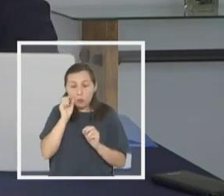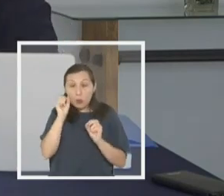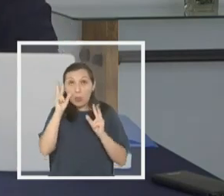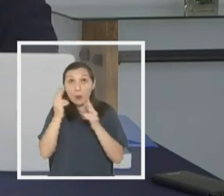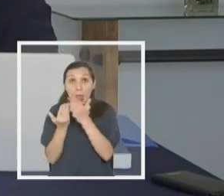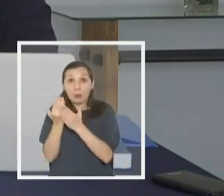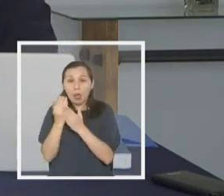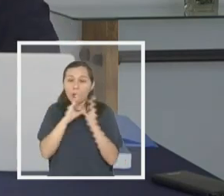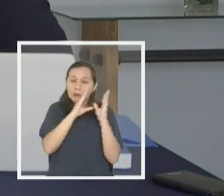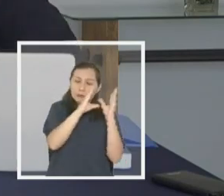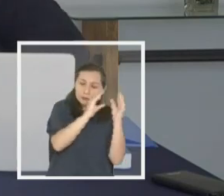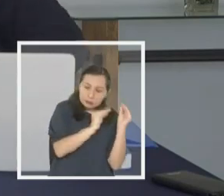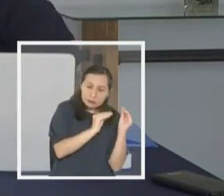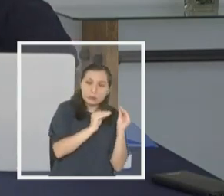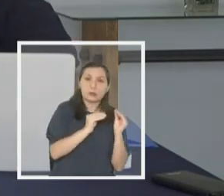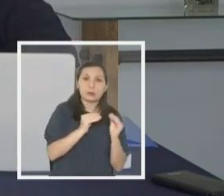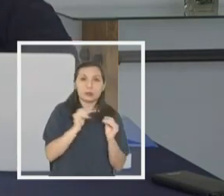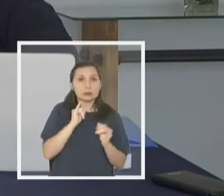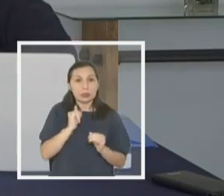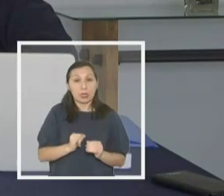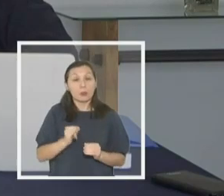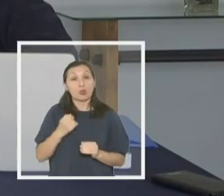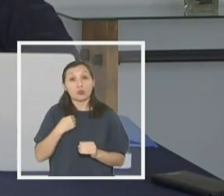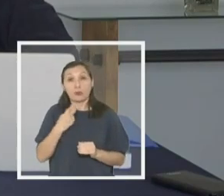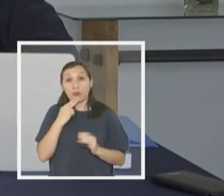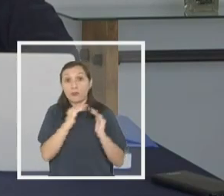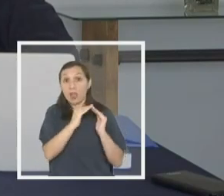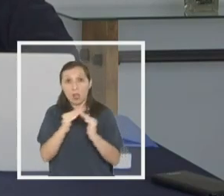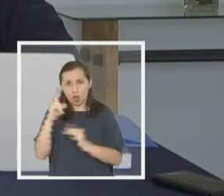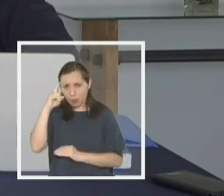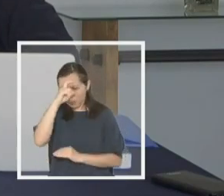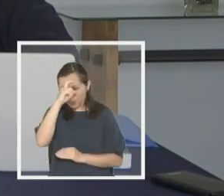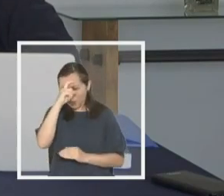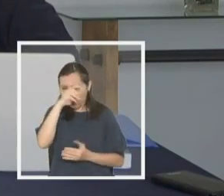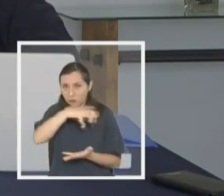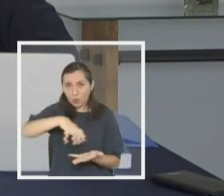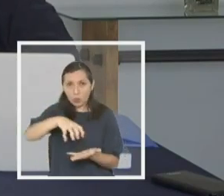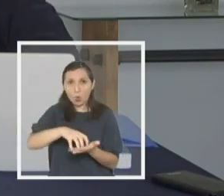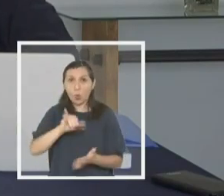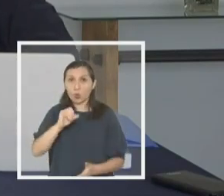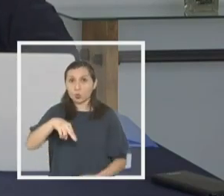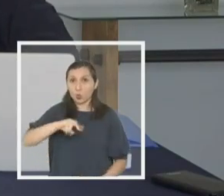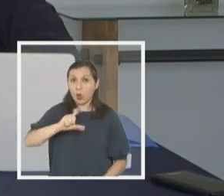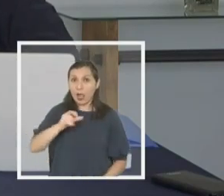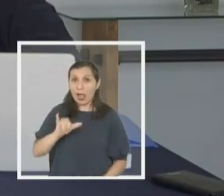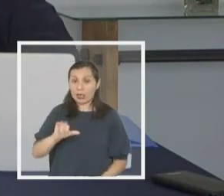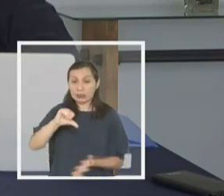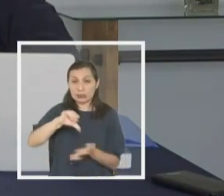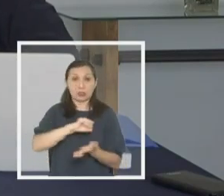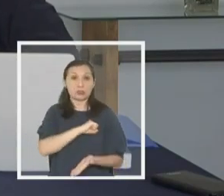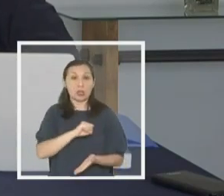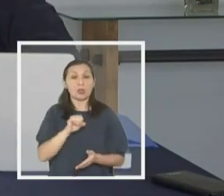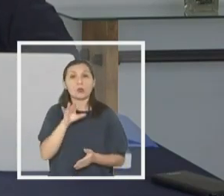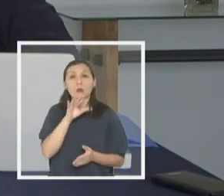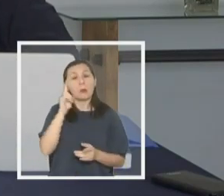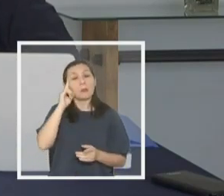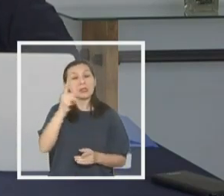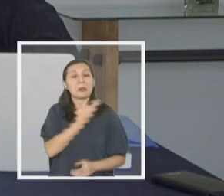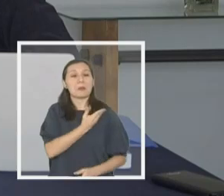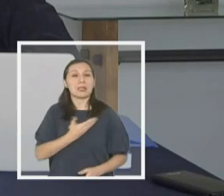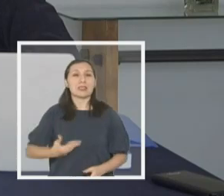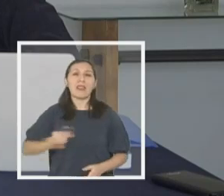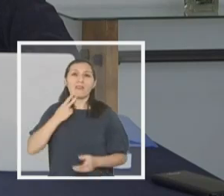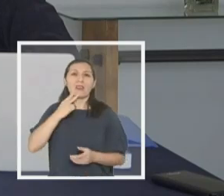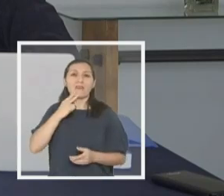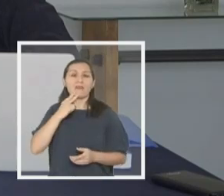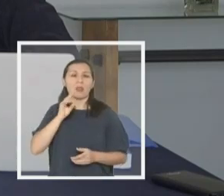acuesto pensando en esto, vivo en un barrio que ha sido complicado en el último tiempo, que es el barrio Yungay en el centro de Santiago. Antes se usaba que los presidentes en general vivían en